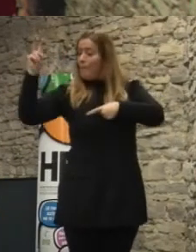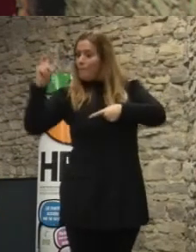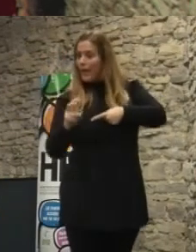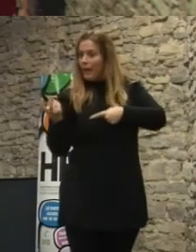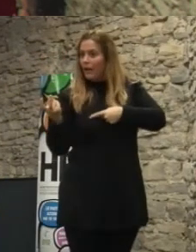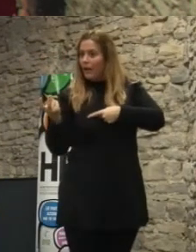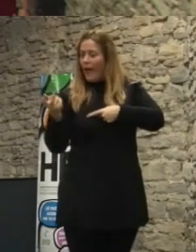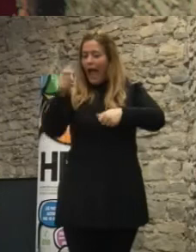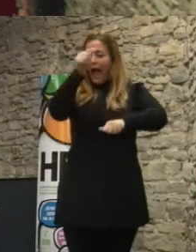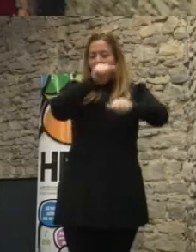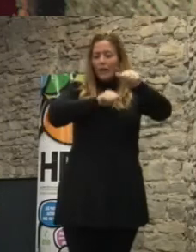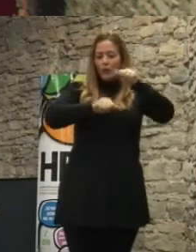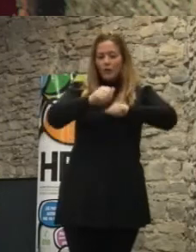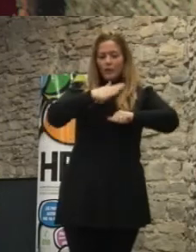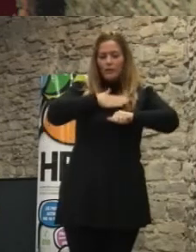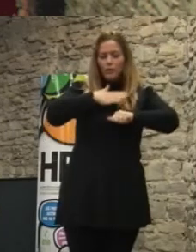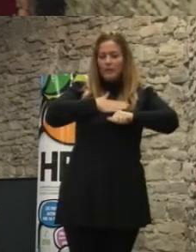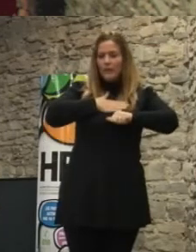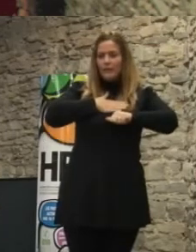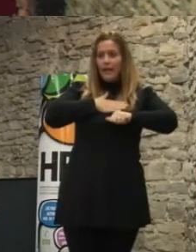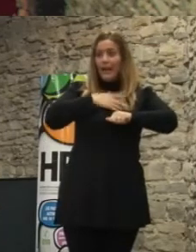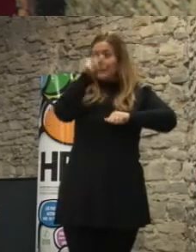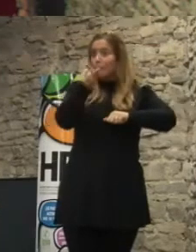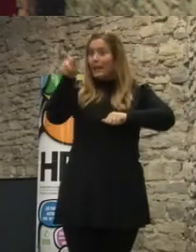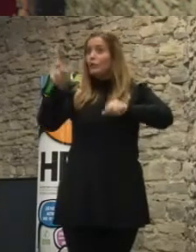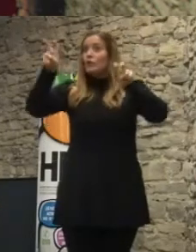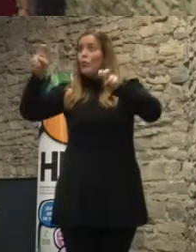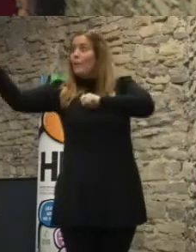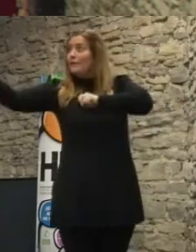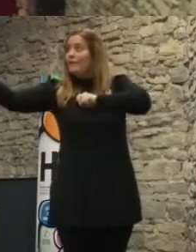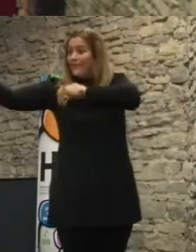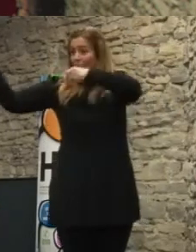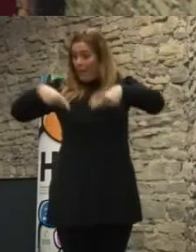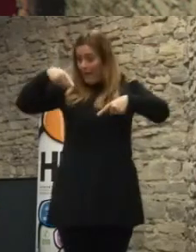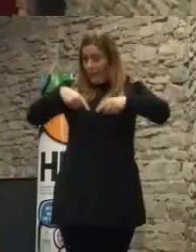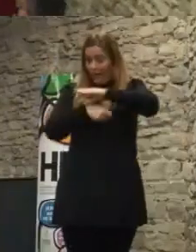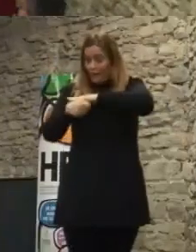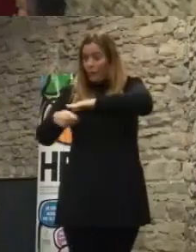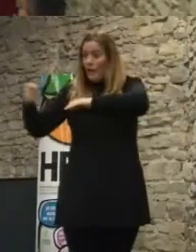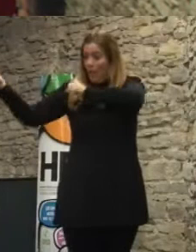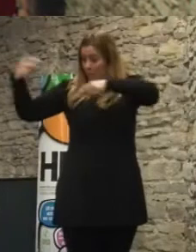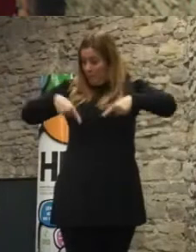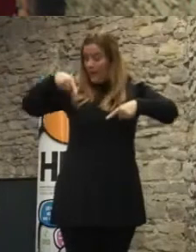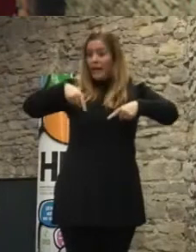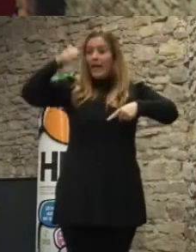extender nuestras asociaciones a los nuevos vitorianos y alaveses?